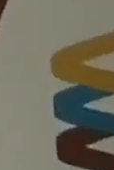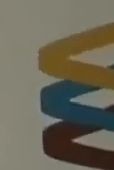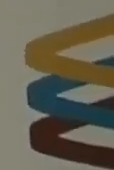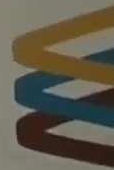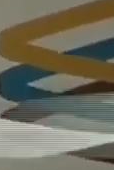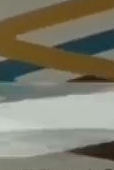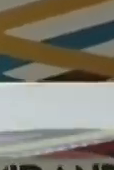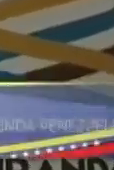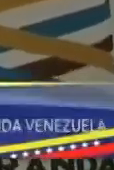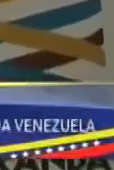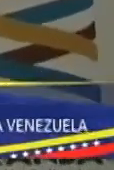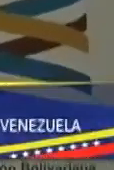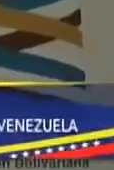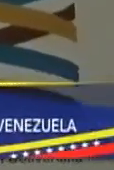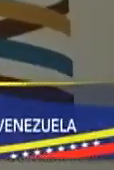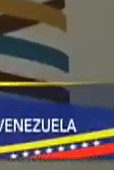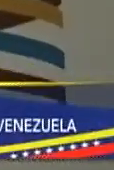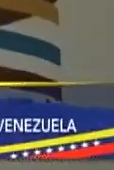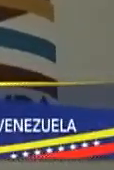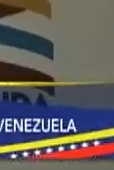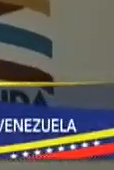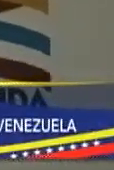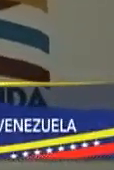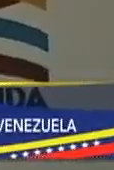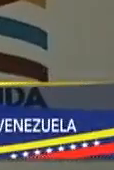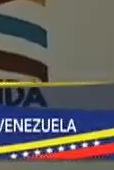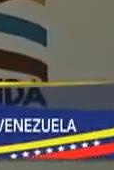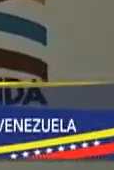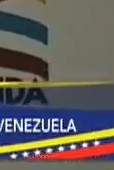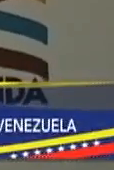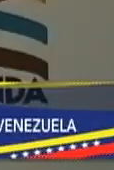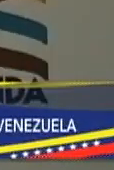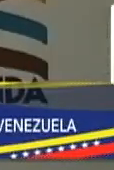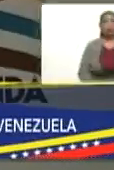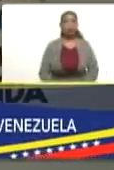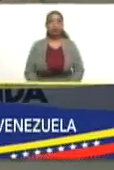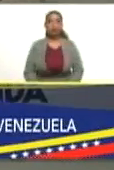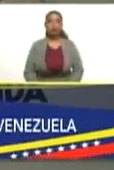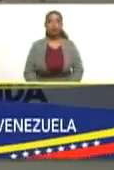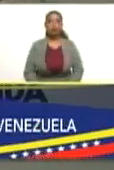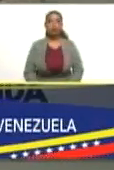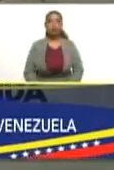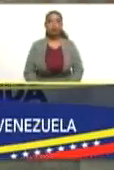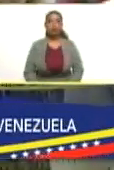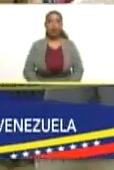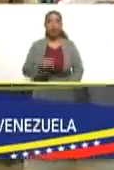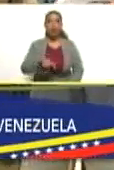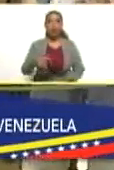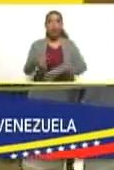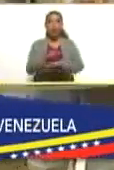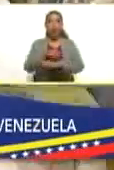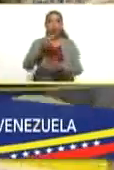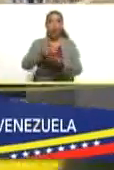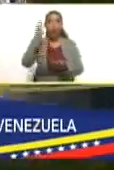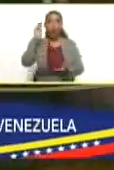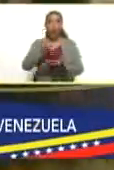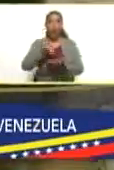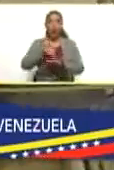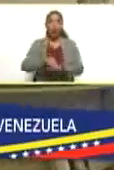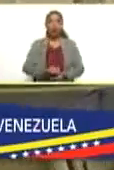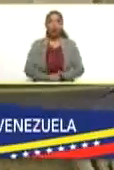vamos junto al gobernador del estado bolivariano de Miranda, compañero Héctor Rodríguez,